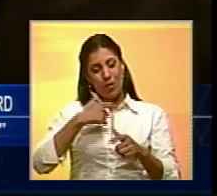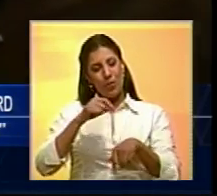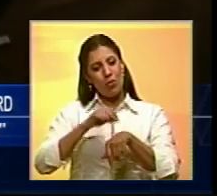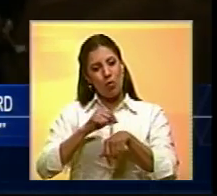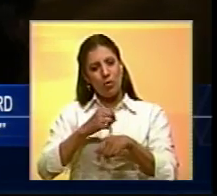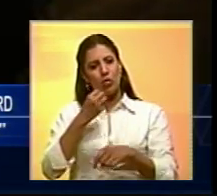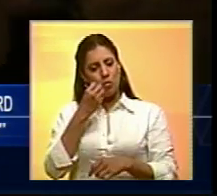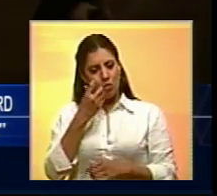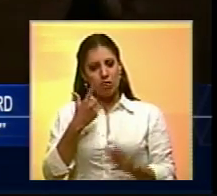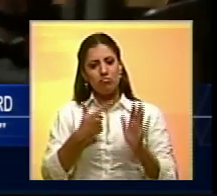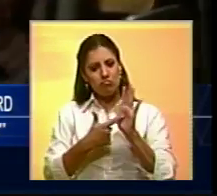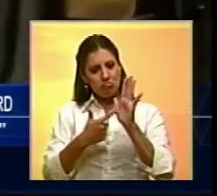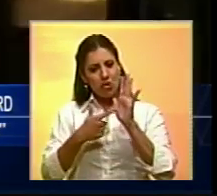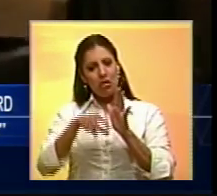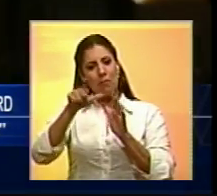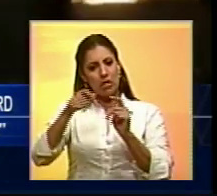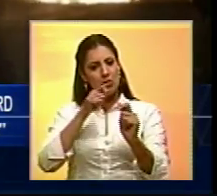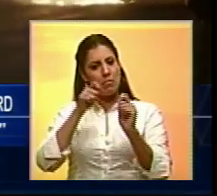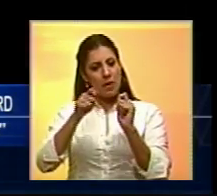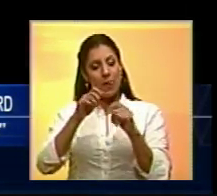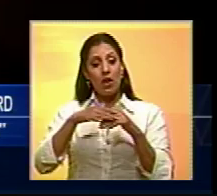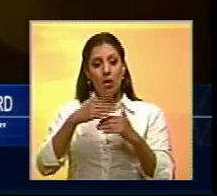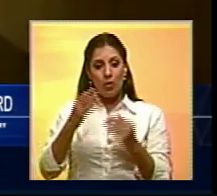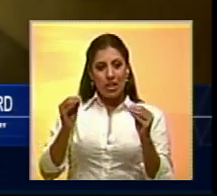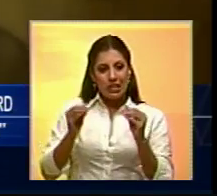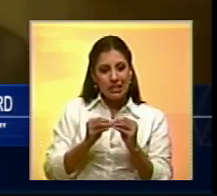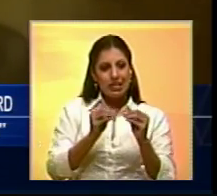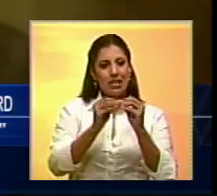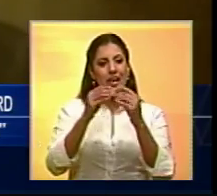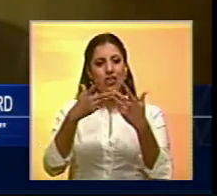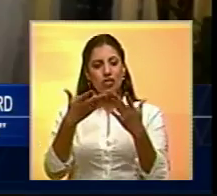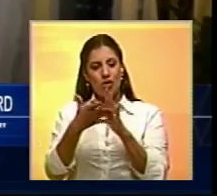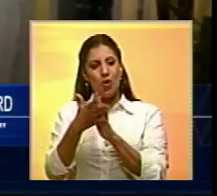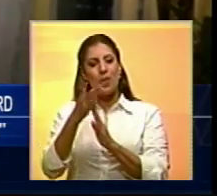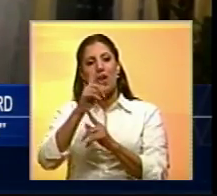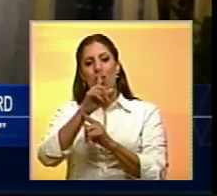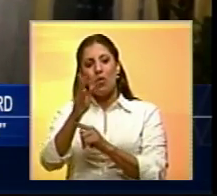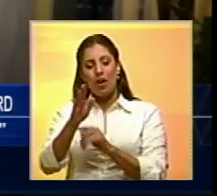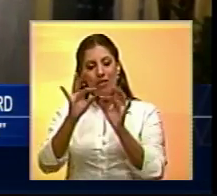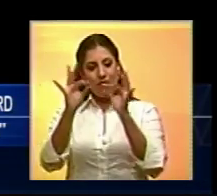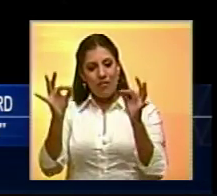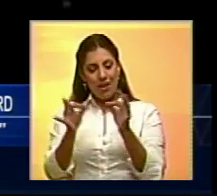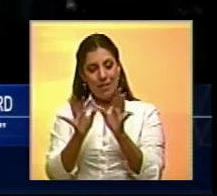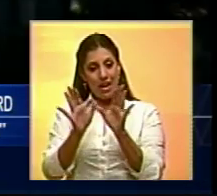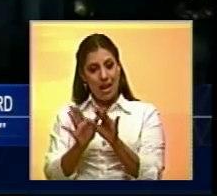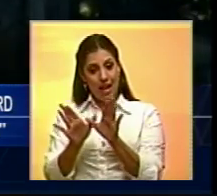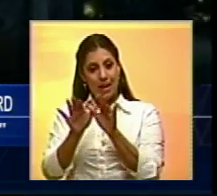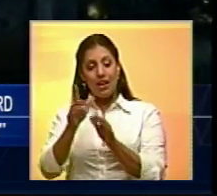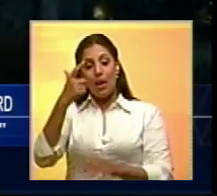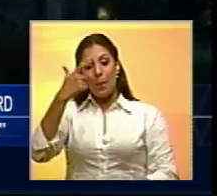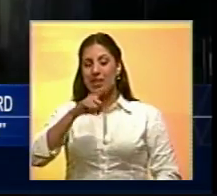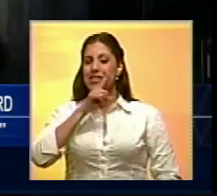momento bueno para mostrarse ante la prensa, ya que coincide con la sentencia del Departamento de Familia de Los Ángeles